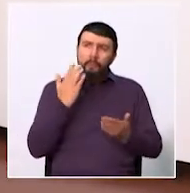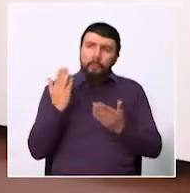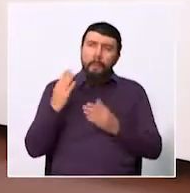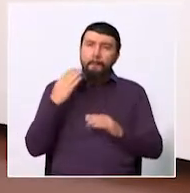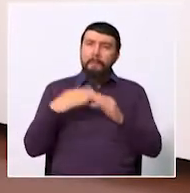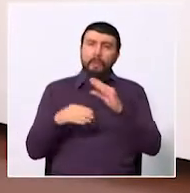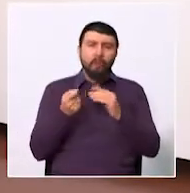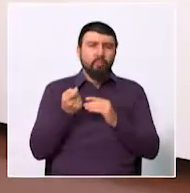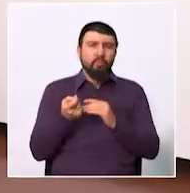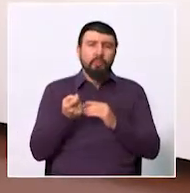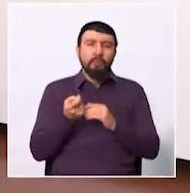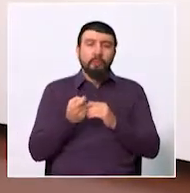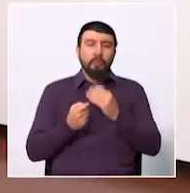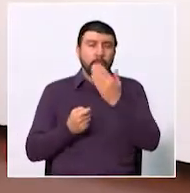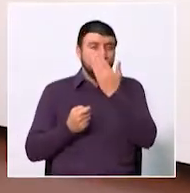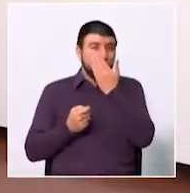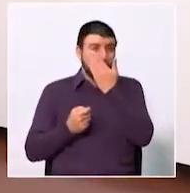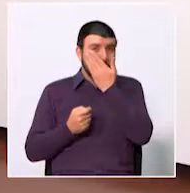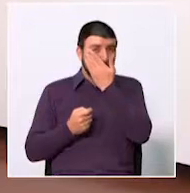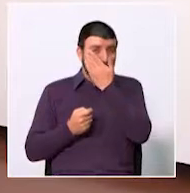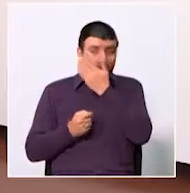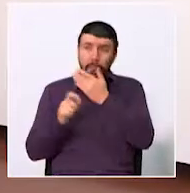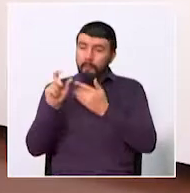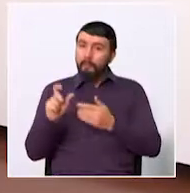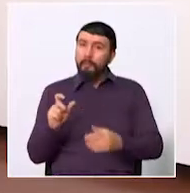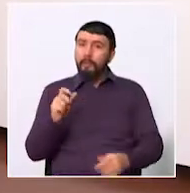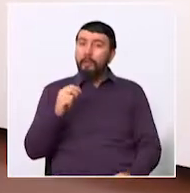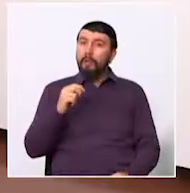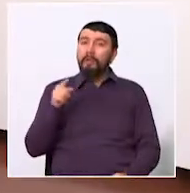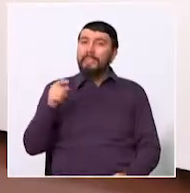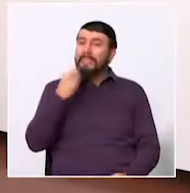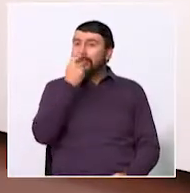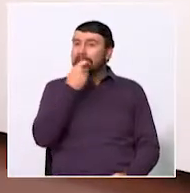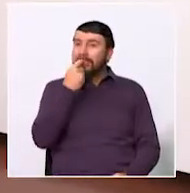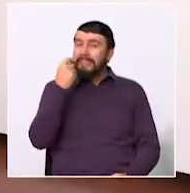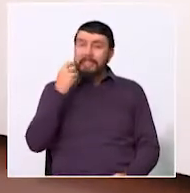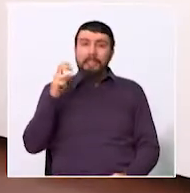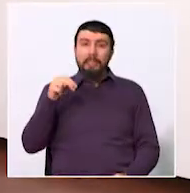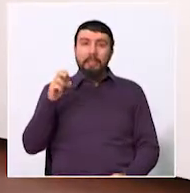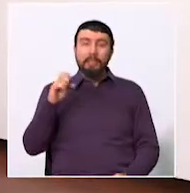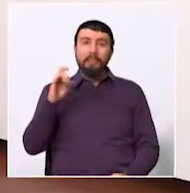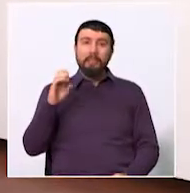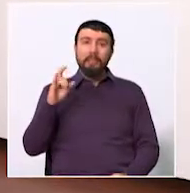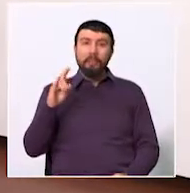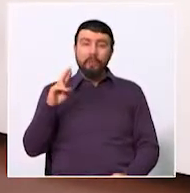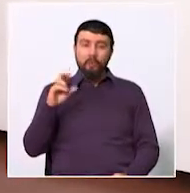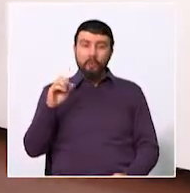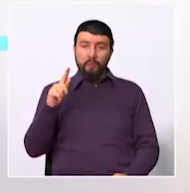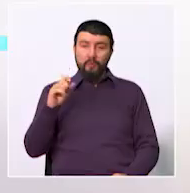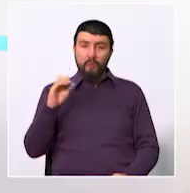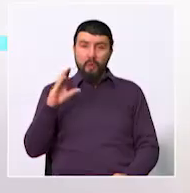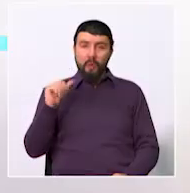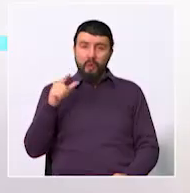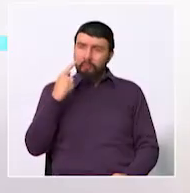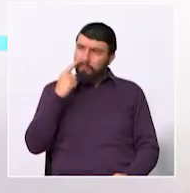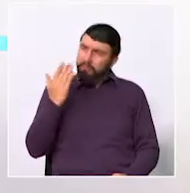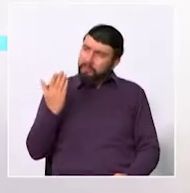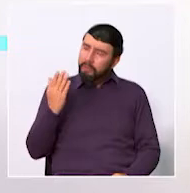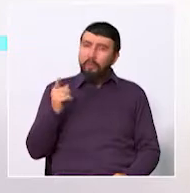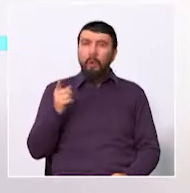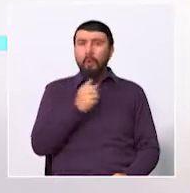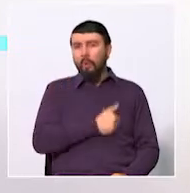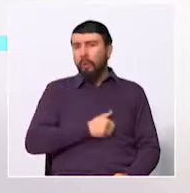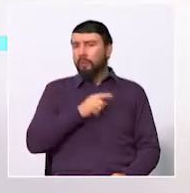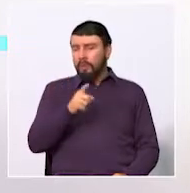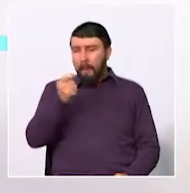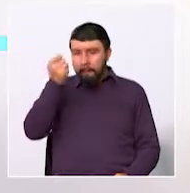de la doctora adriana lo dieron todo logan euro focas bien interesante van a ver que ojalá tengan muy presente